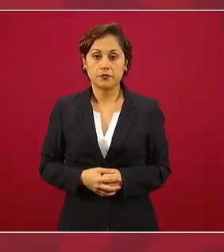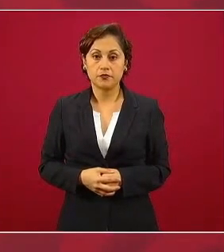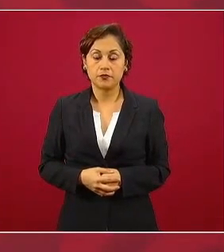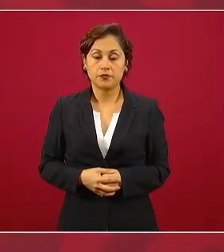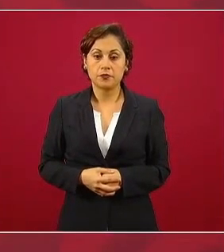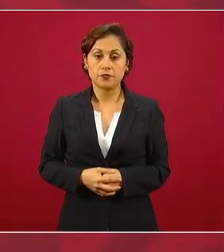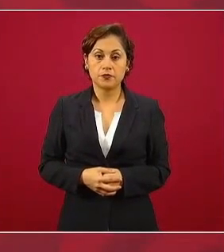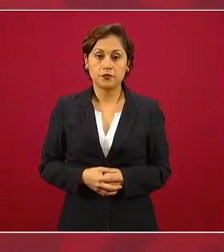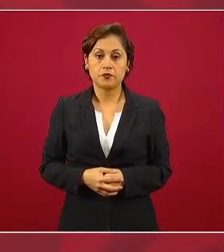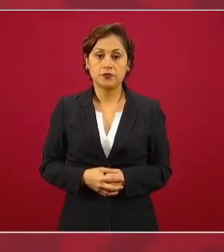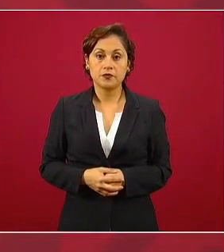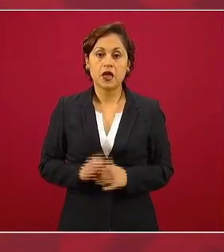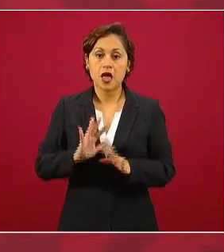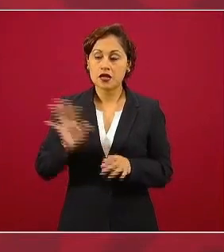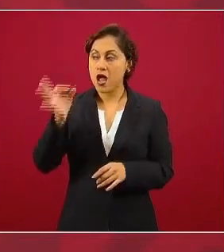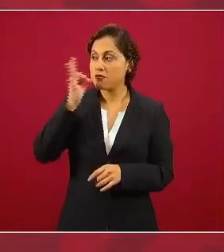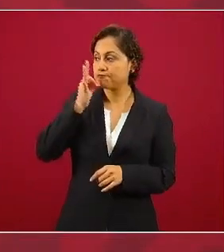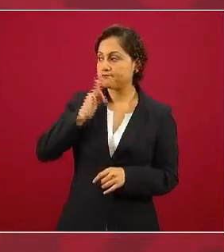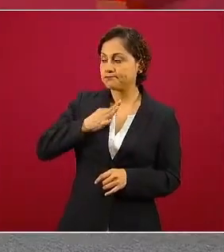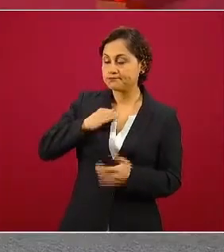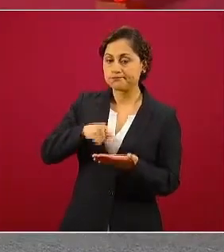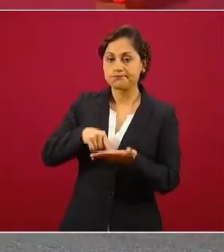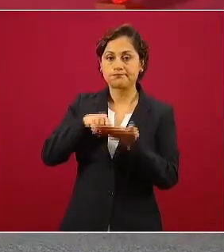Ya nos han notificado.